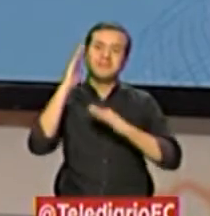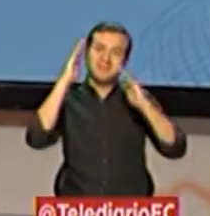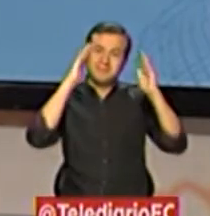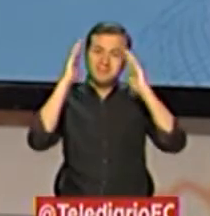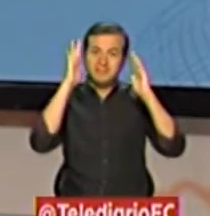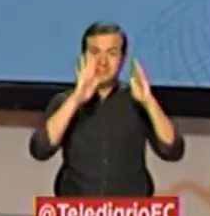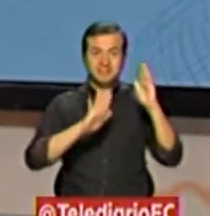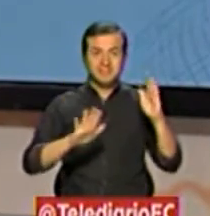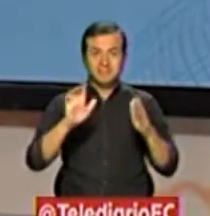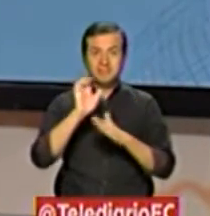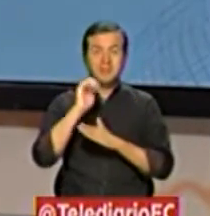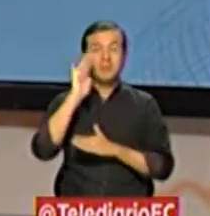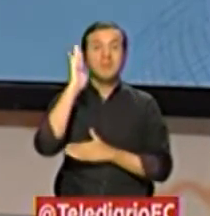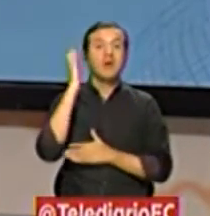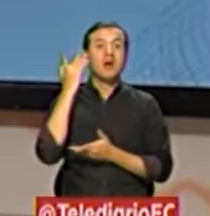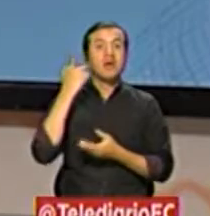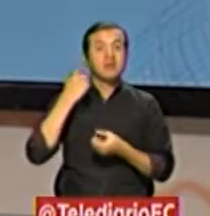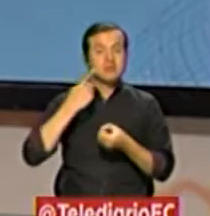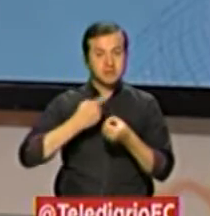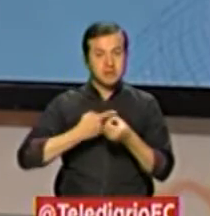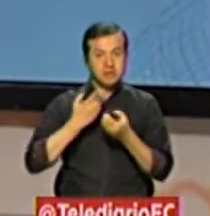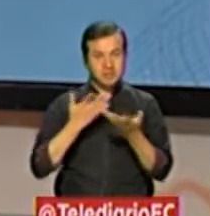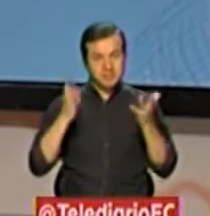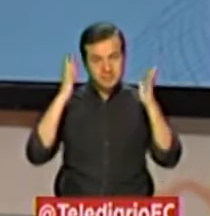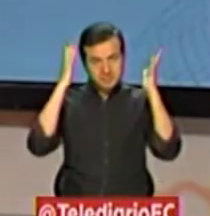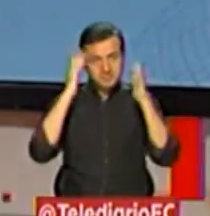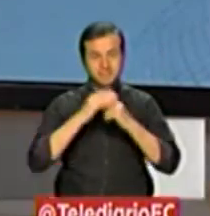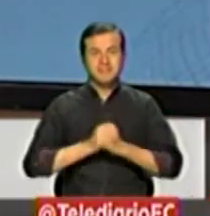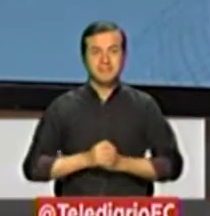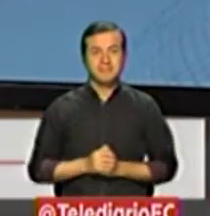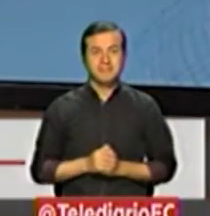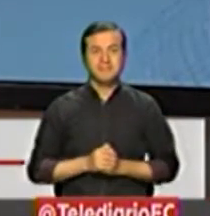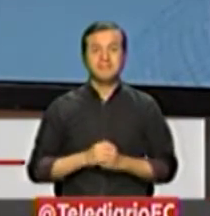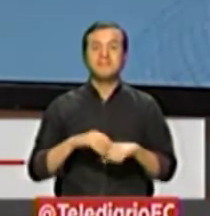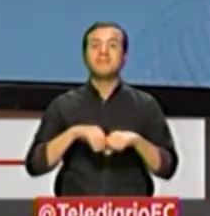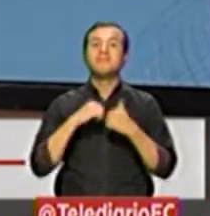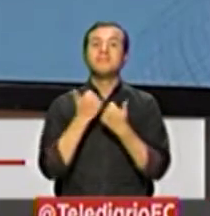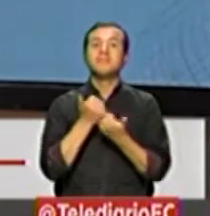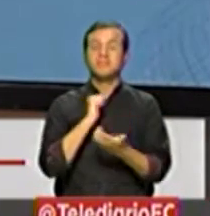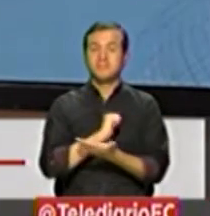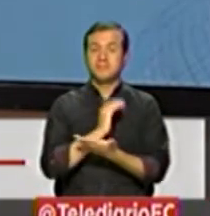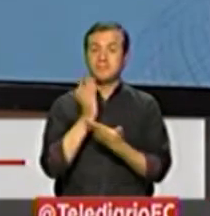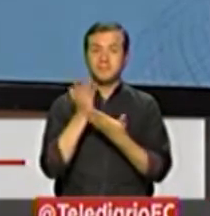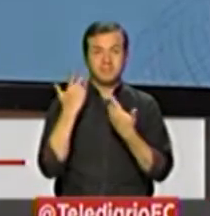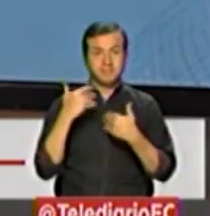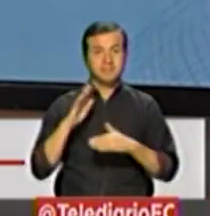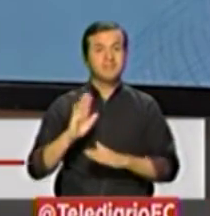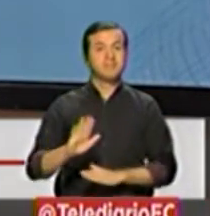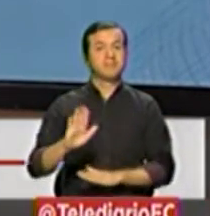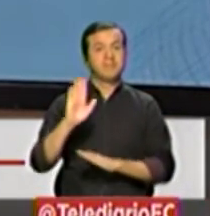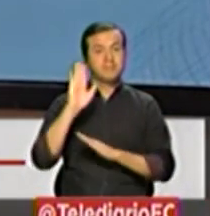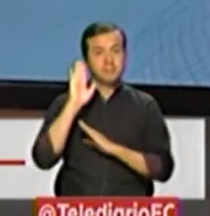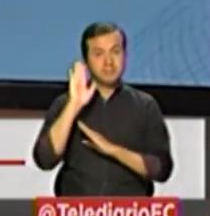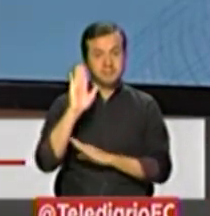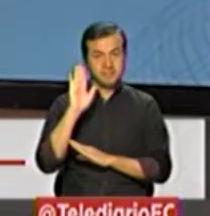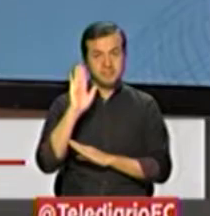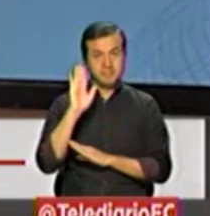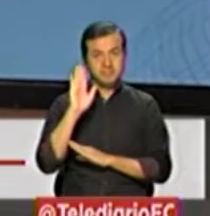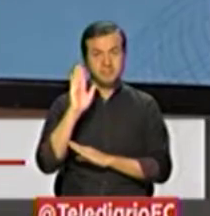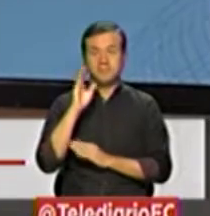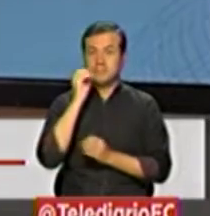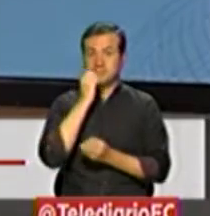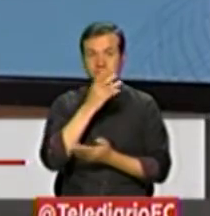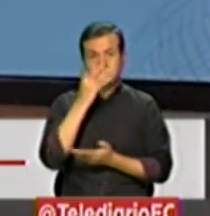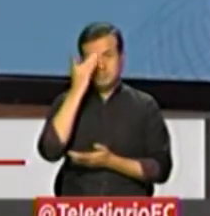en especial a la Carita de Dios, por las festividades. Efectivamente, la Asamblea tiene un gran compromiso en